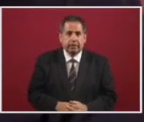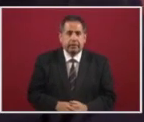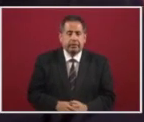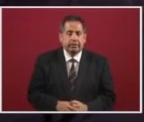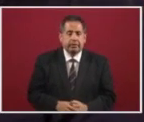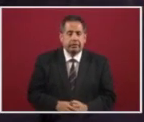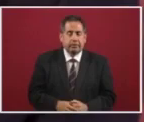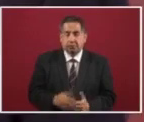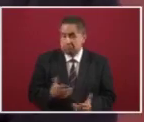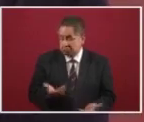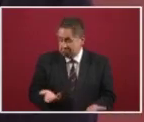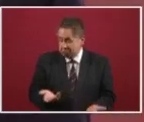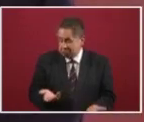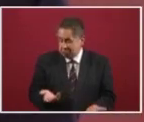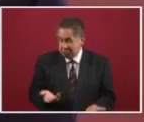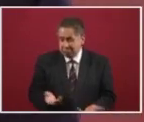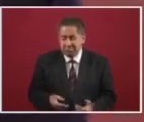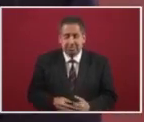Y